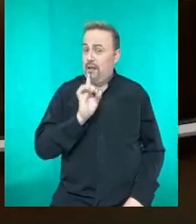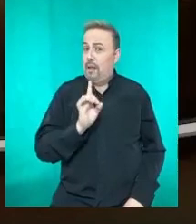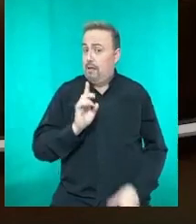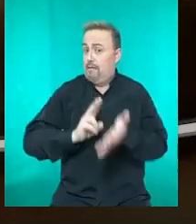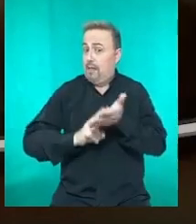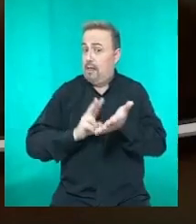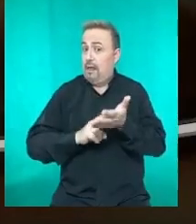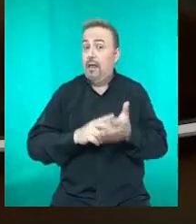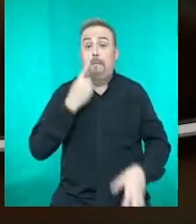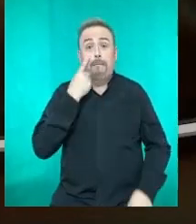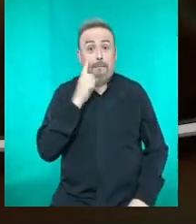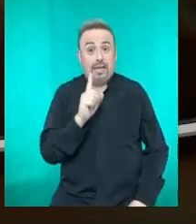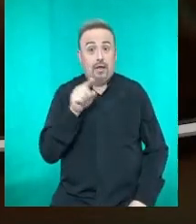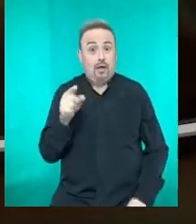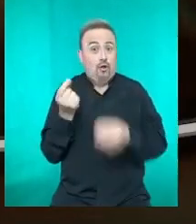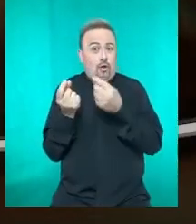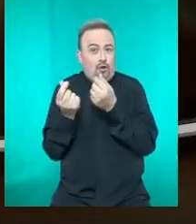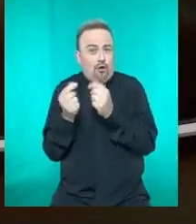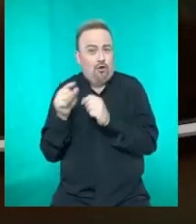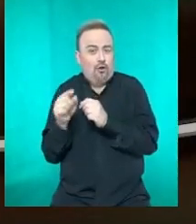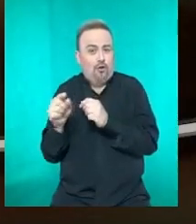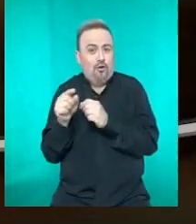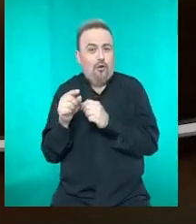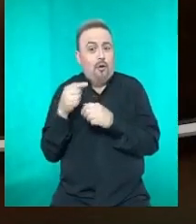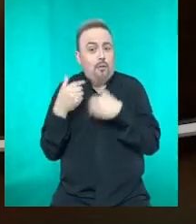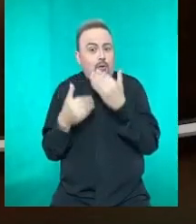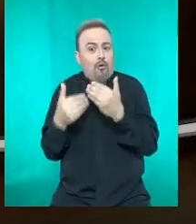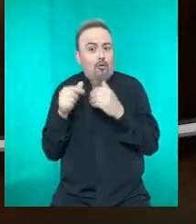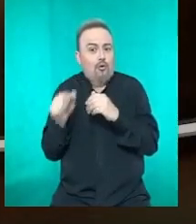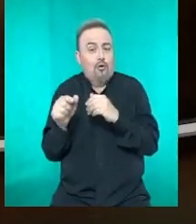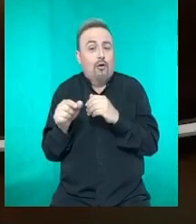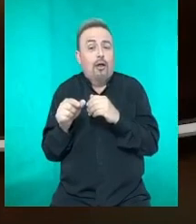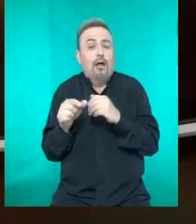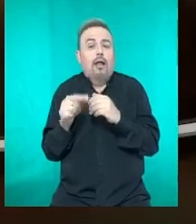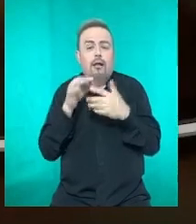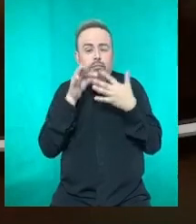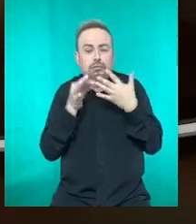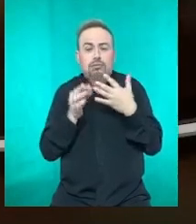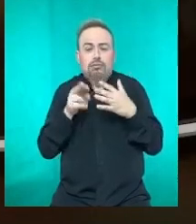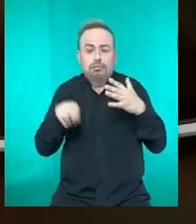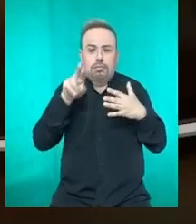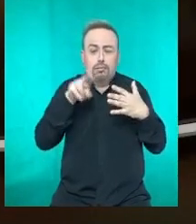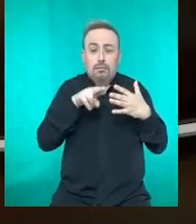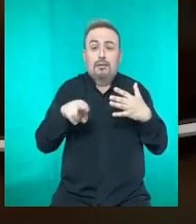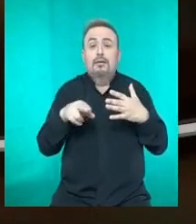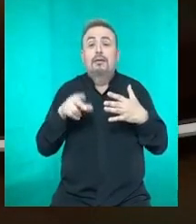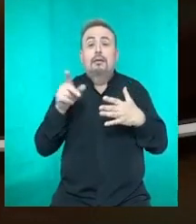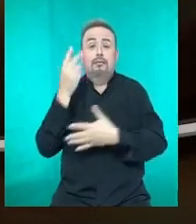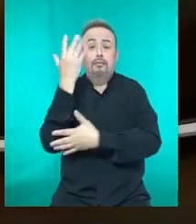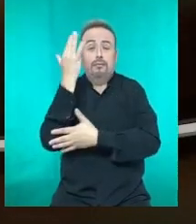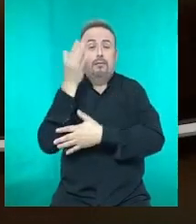pero resulta que el costo que tiene la producción en base a elementos reciclados, literalmente madera que está botada de